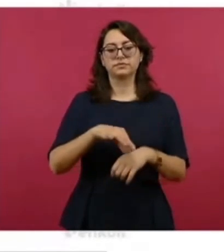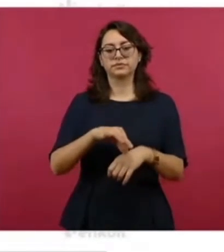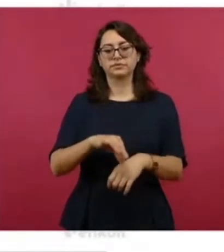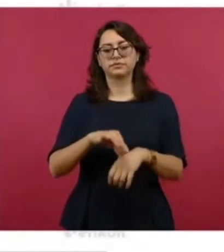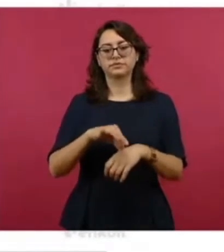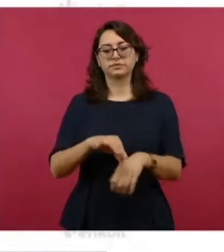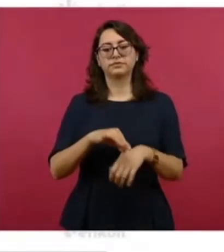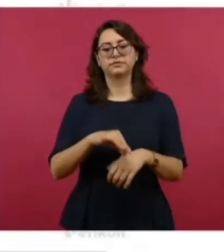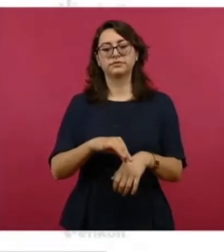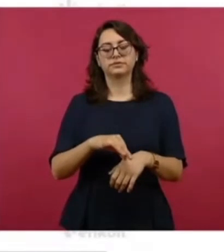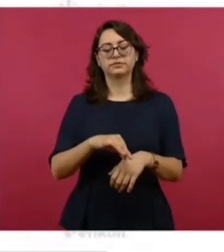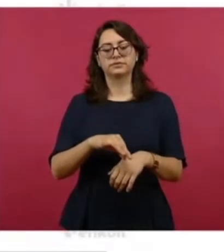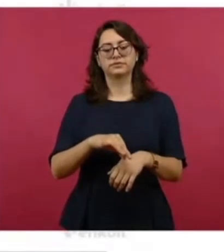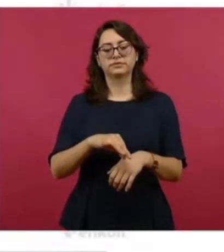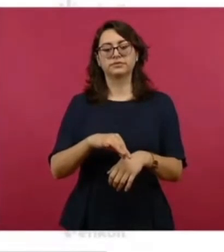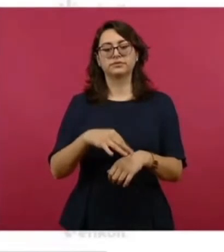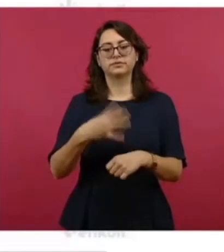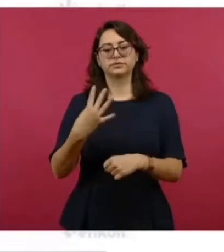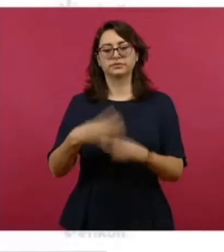preferencia efectiva,